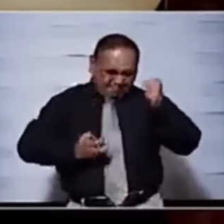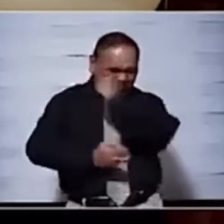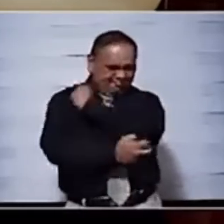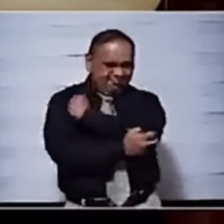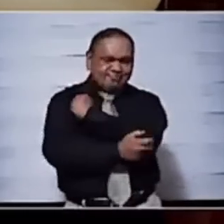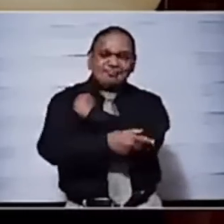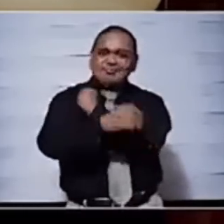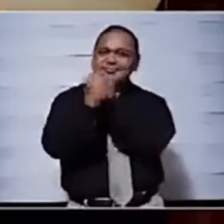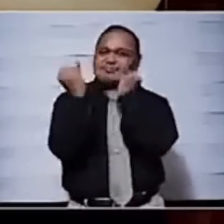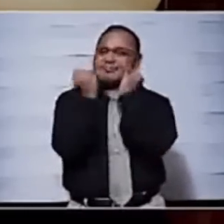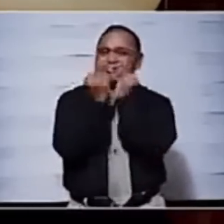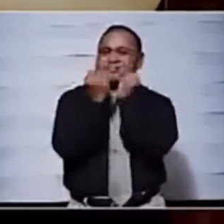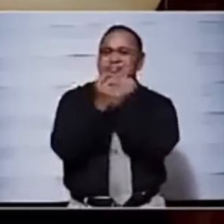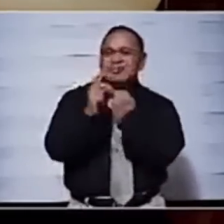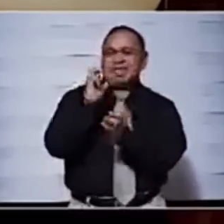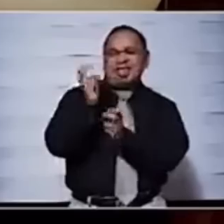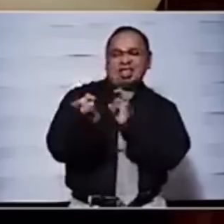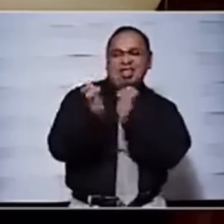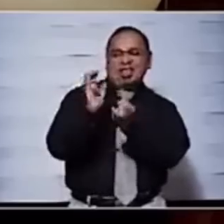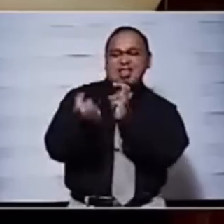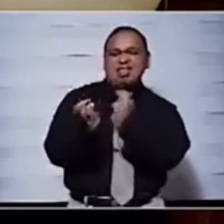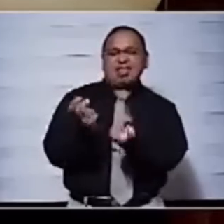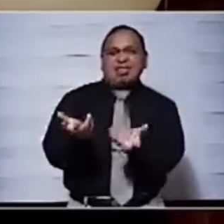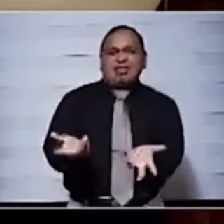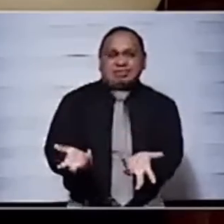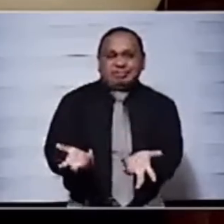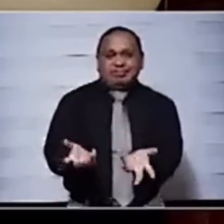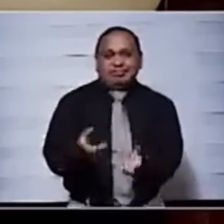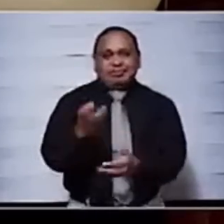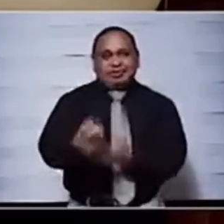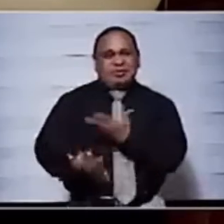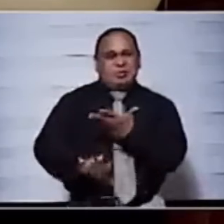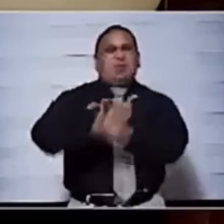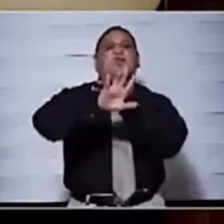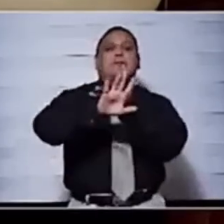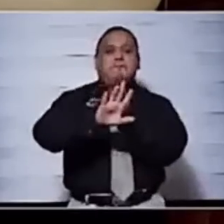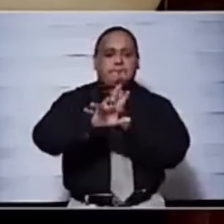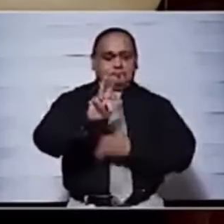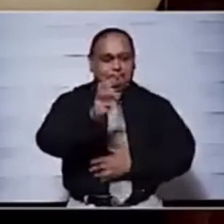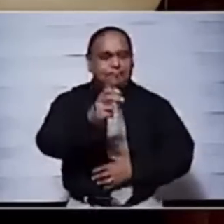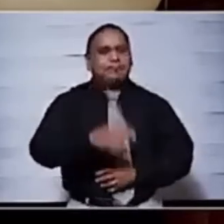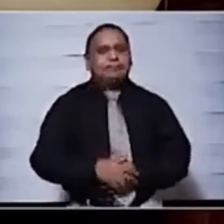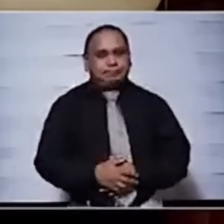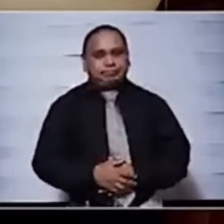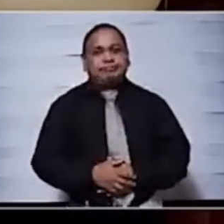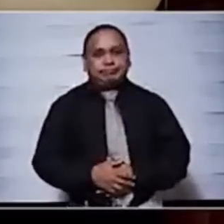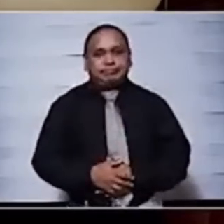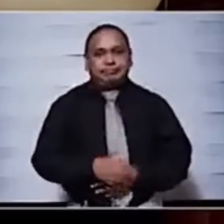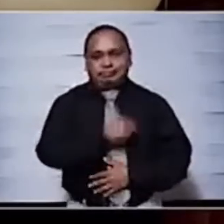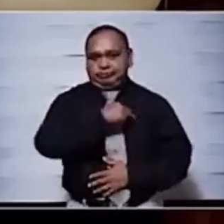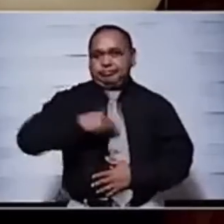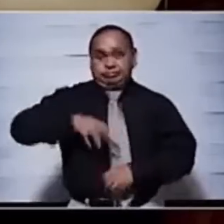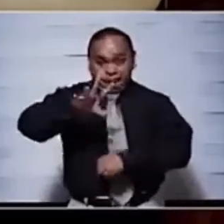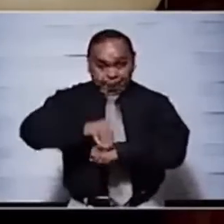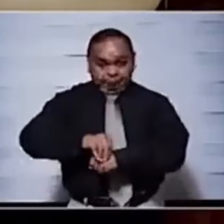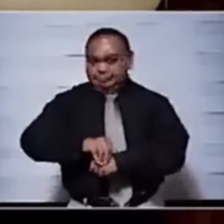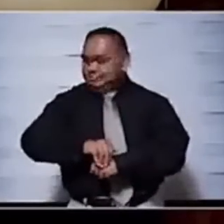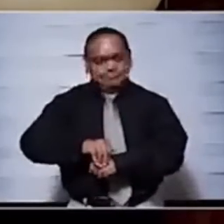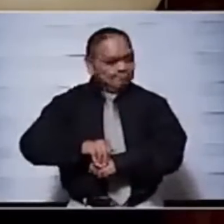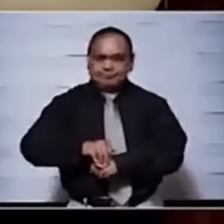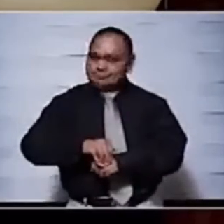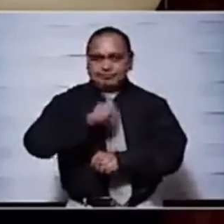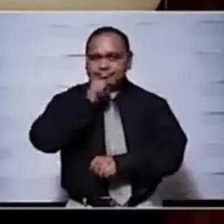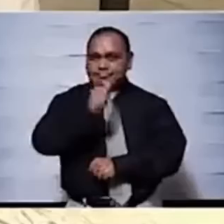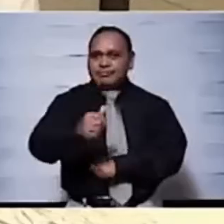hartos del chantaje y hartos de esta impunidad perfecta que se está dando aquí en Campeche. Entonces, no lo vamos a permitir. Entonces, pues vamos a